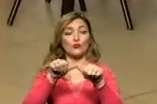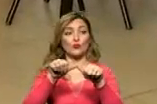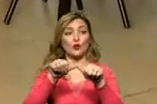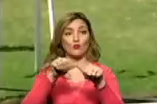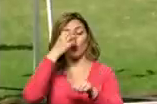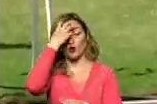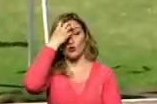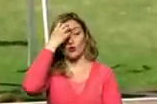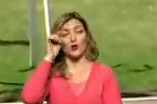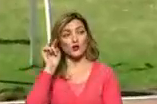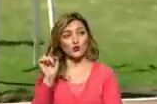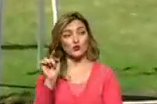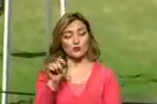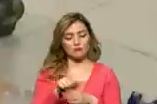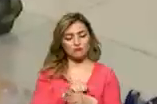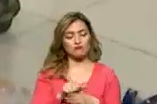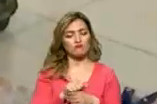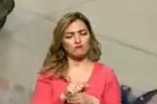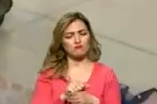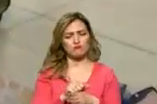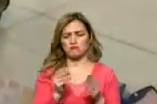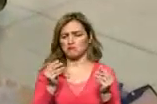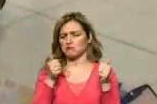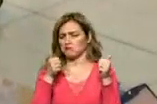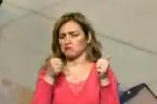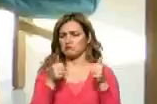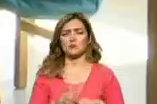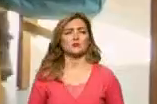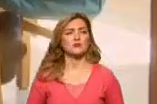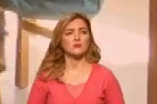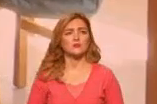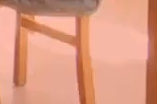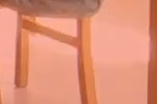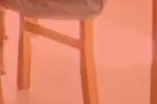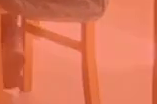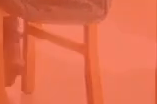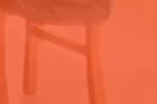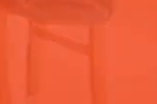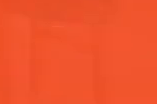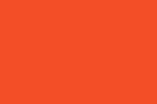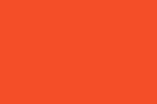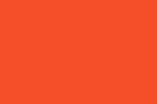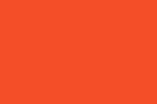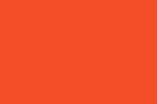una educación y un entrenamiento de primera. En Quito, Nelson Carrera, 24 horas.